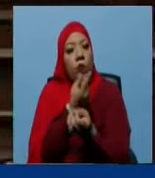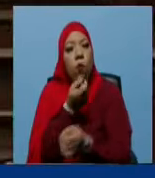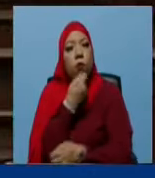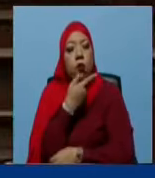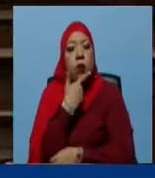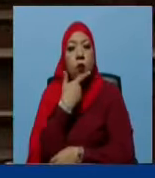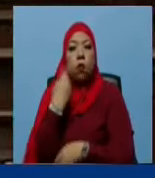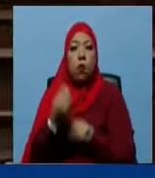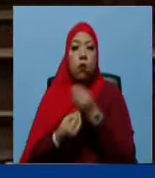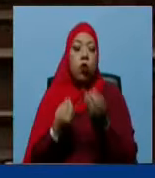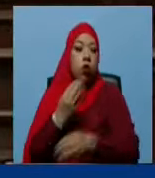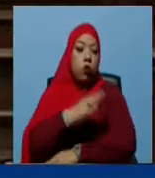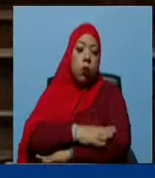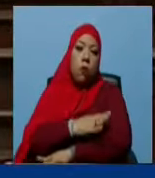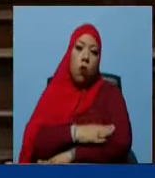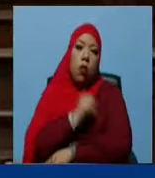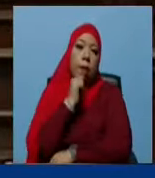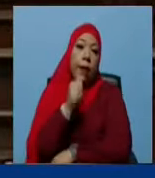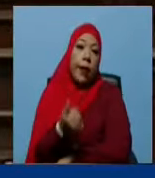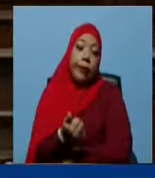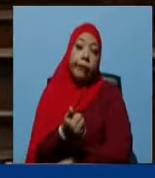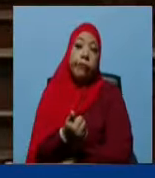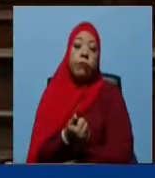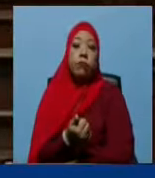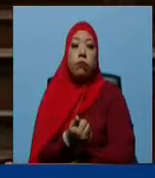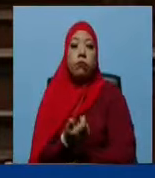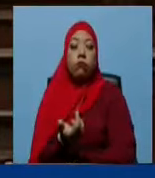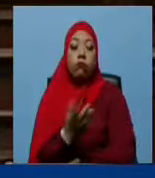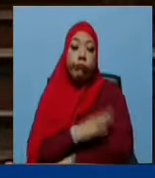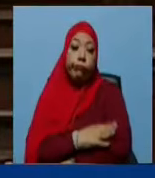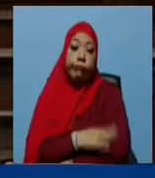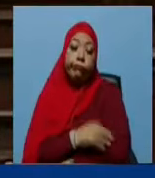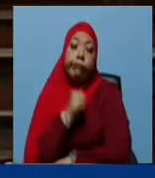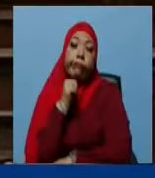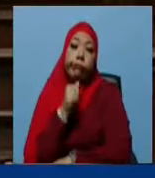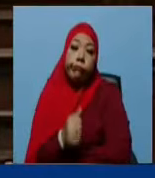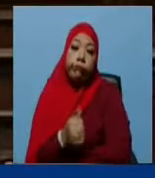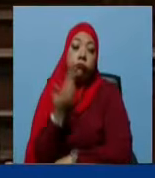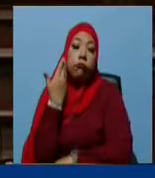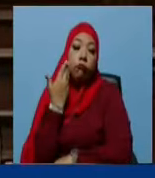Pero no hace bonito. Hace feíto.